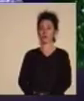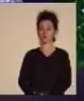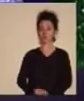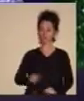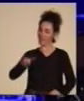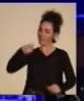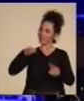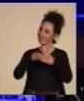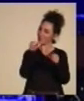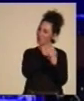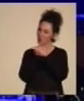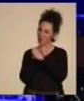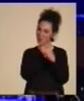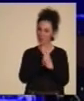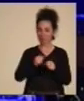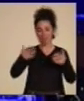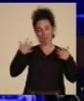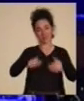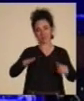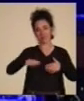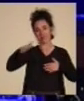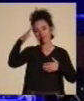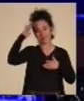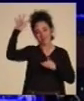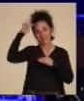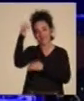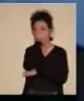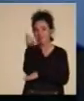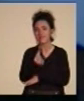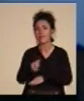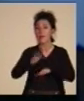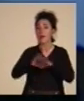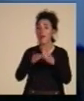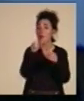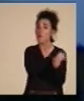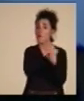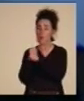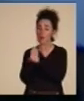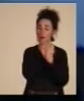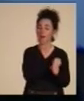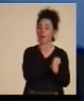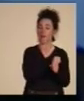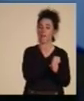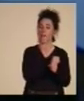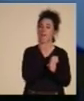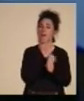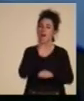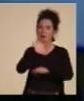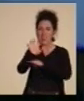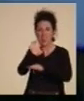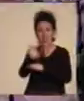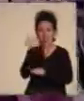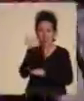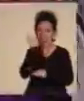Primera murga clasificada de fantasía, diseño y vestuario para la murga La